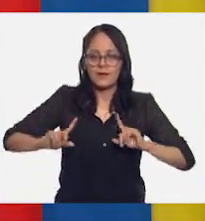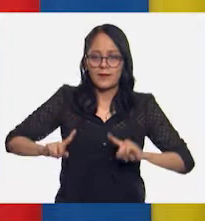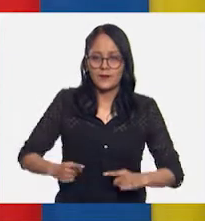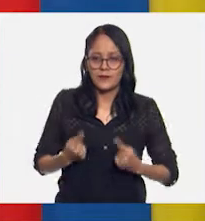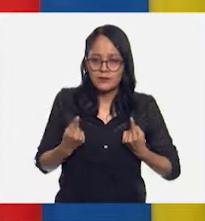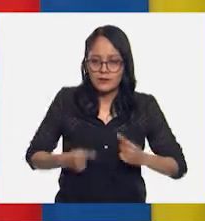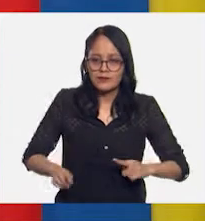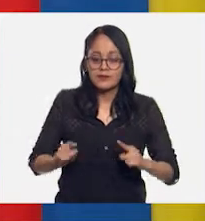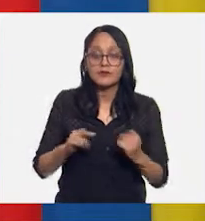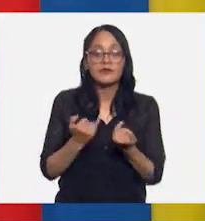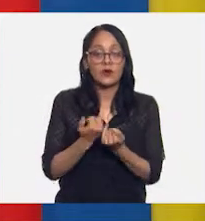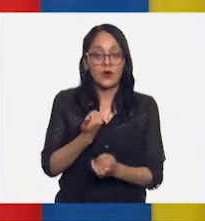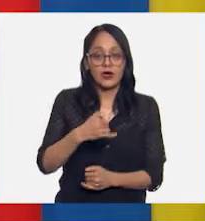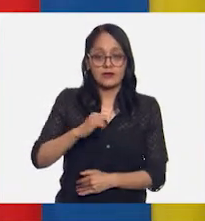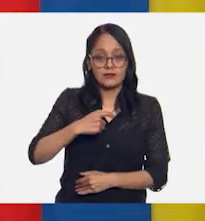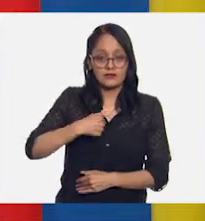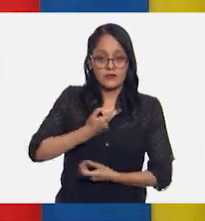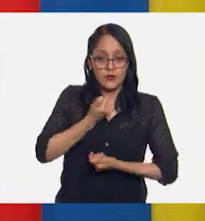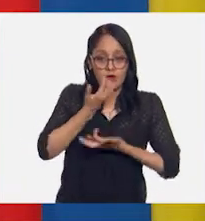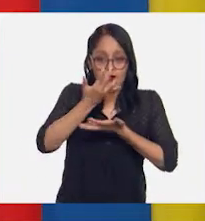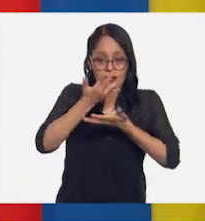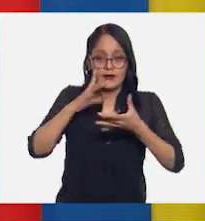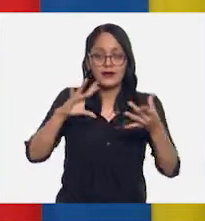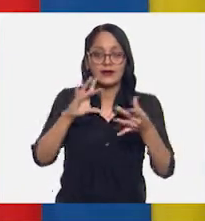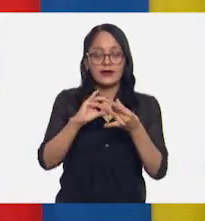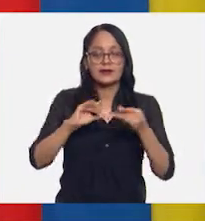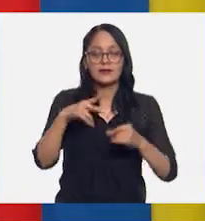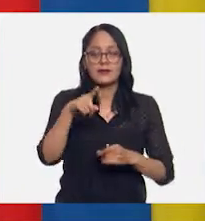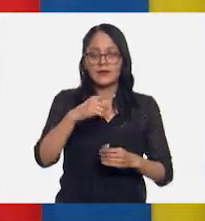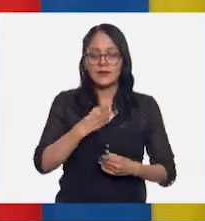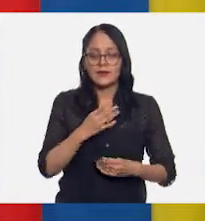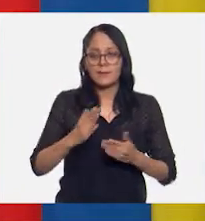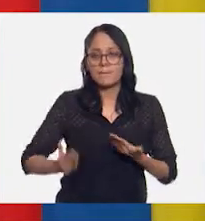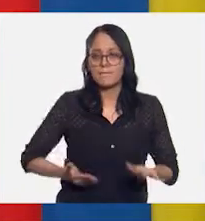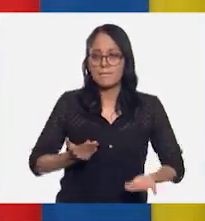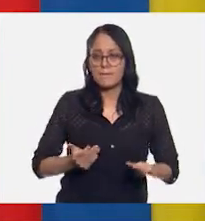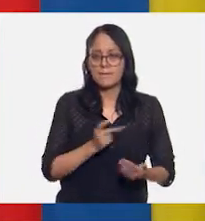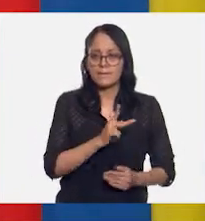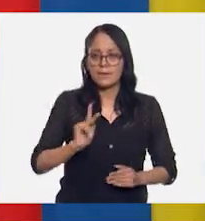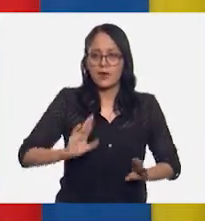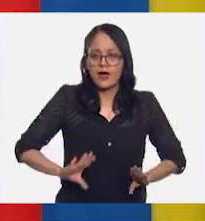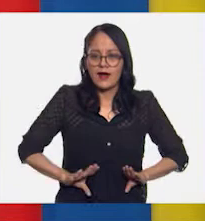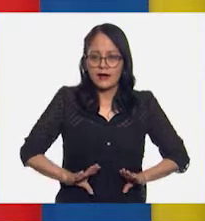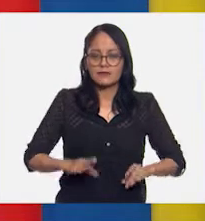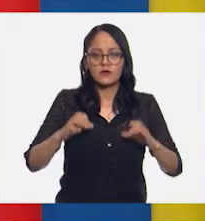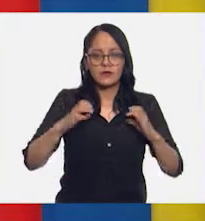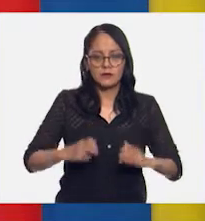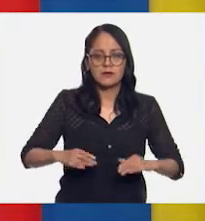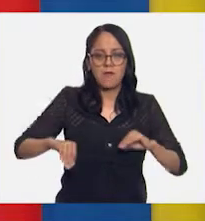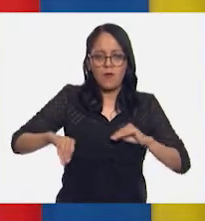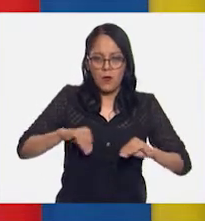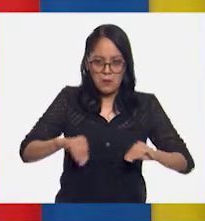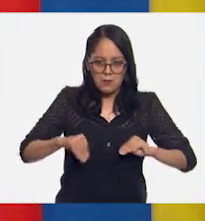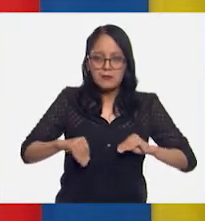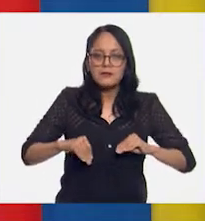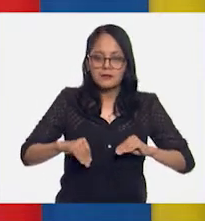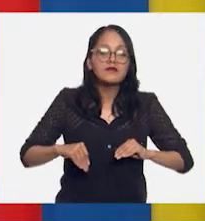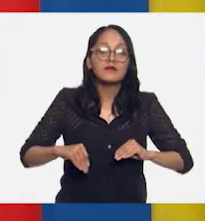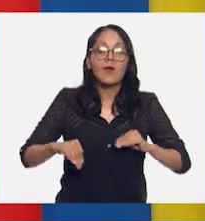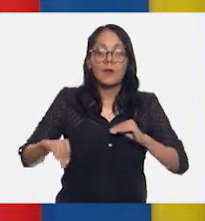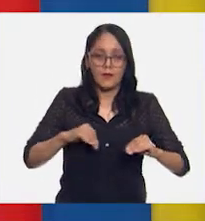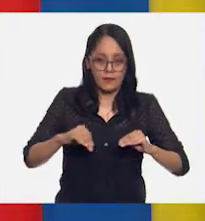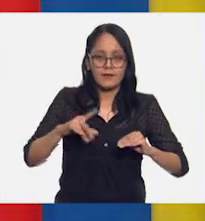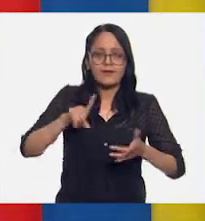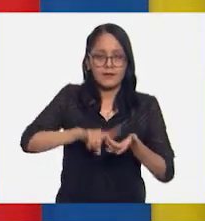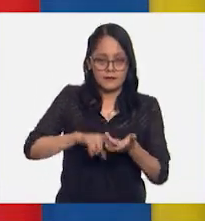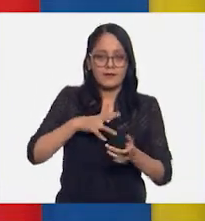de acuerdo con el yo lírico, la danza se caracteriza, entre otras cosas, por su tendencia al movimiento, el cual también contiene